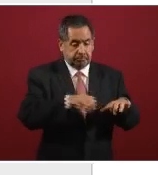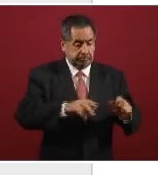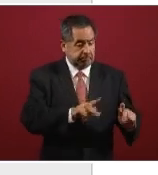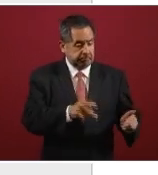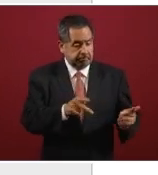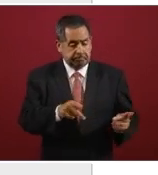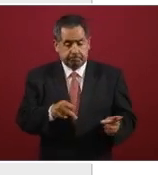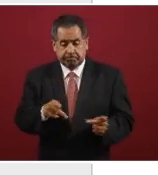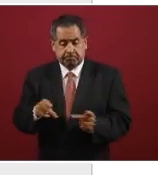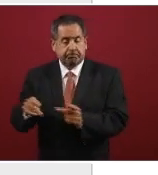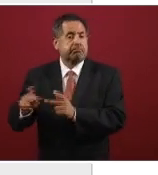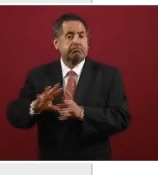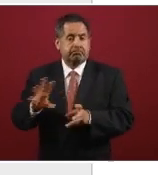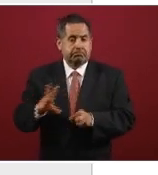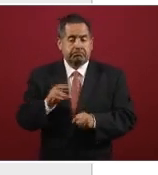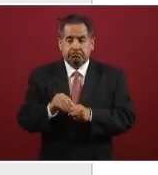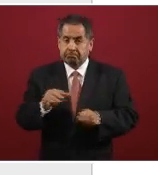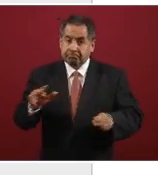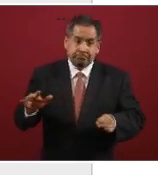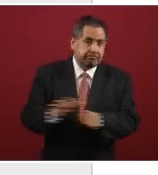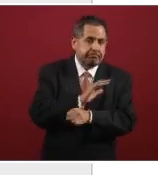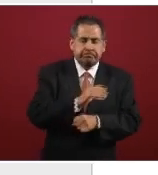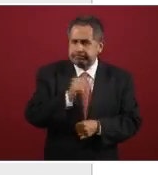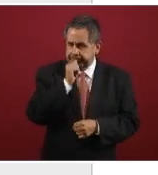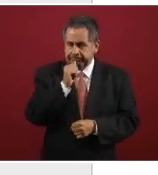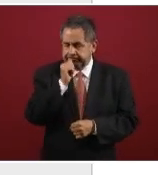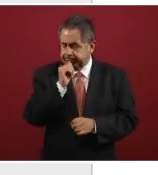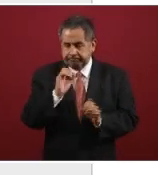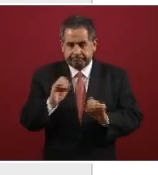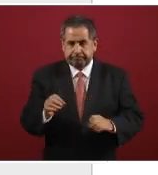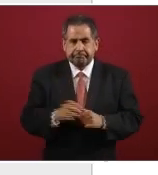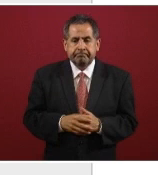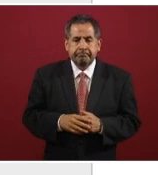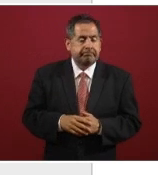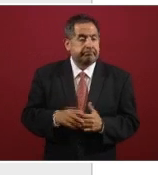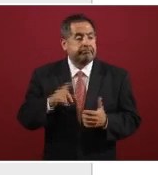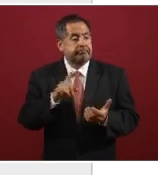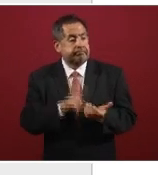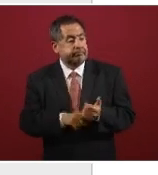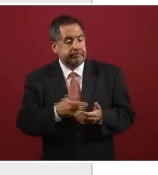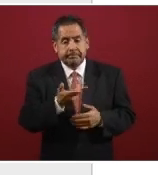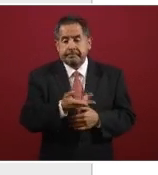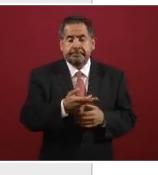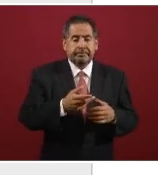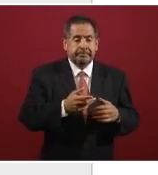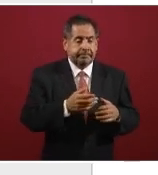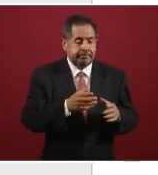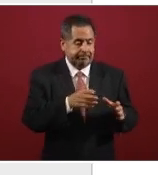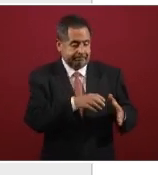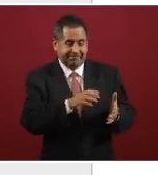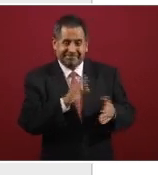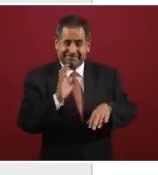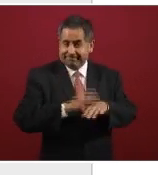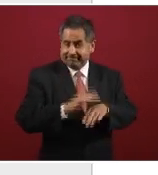vendimos no se vendieron los bienes o los lotes de más alto valor los